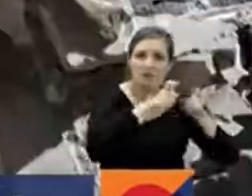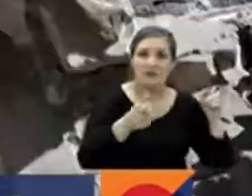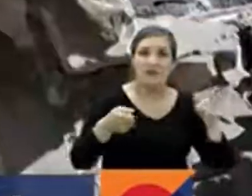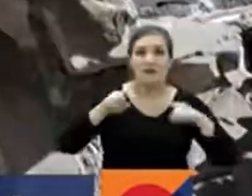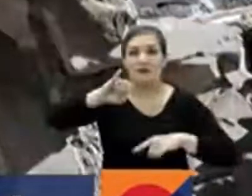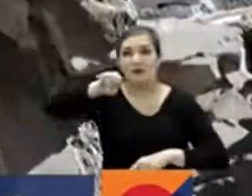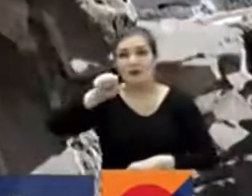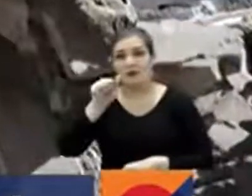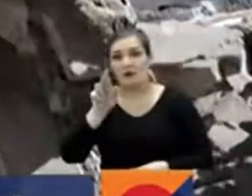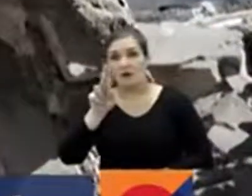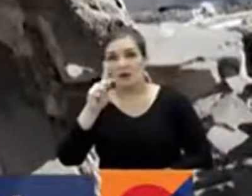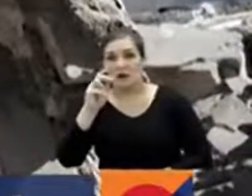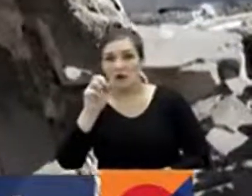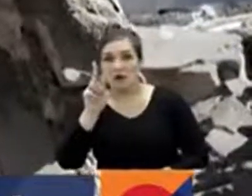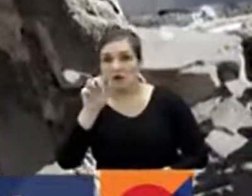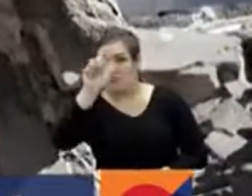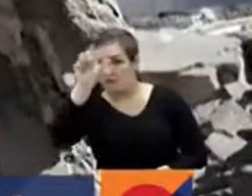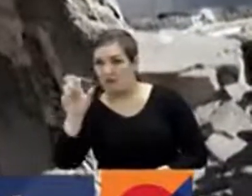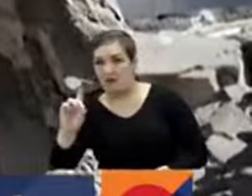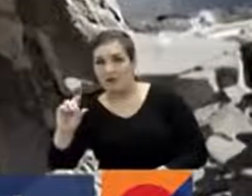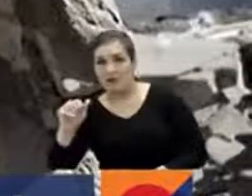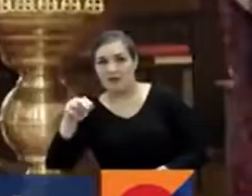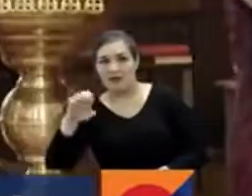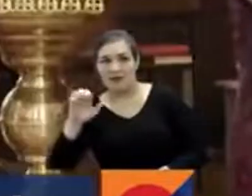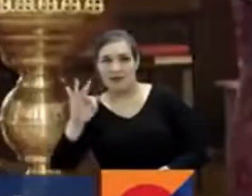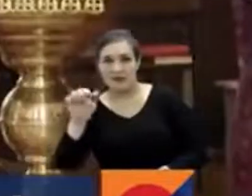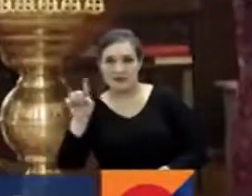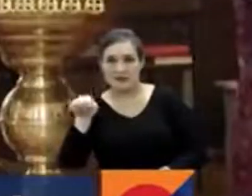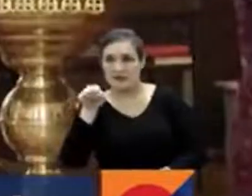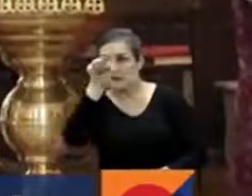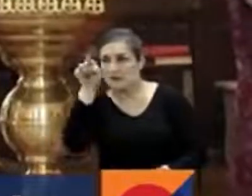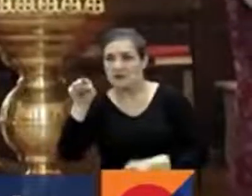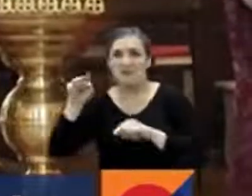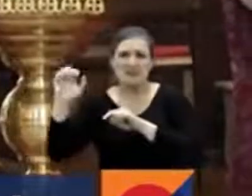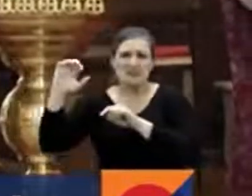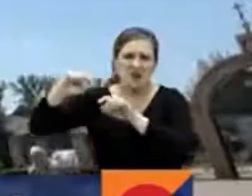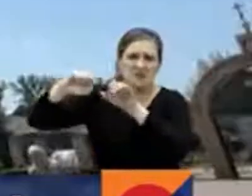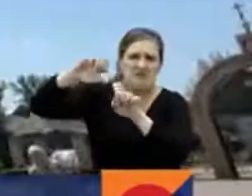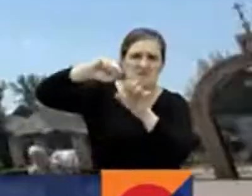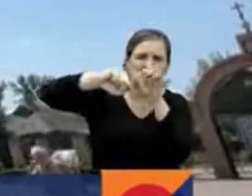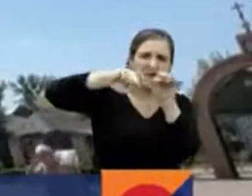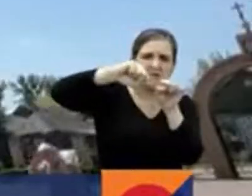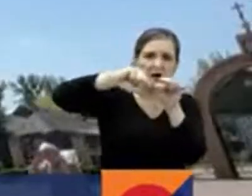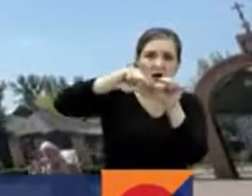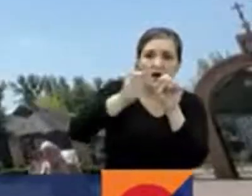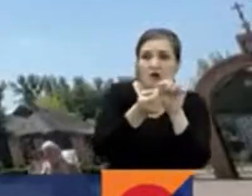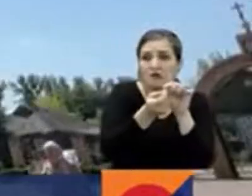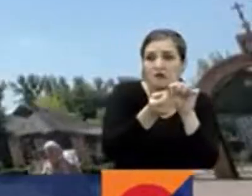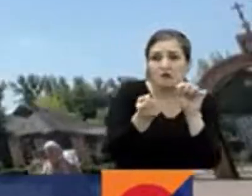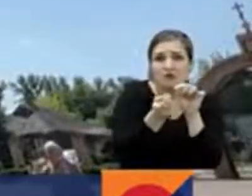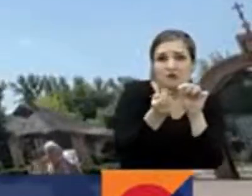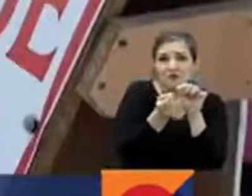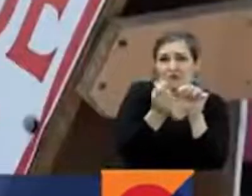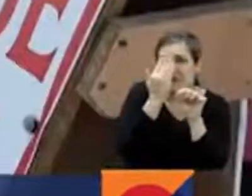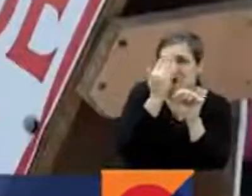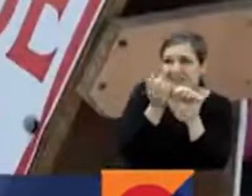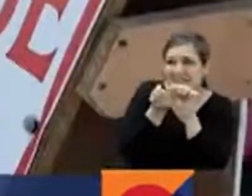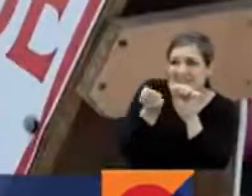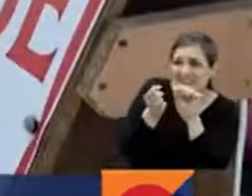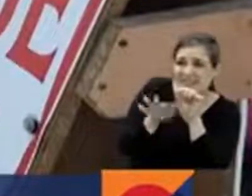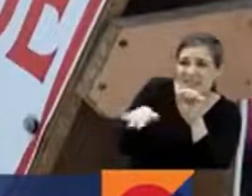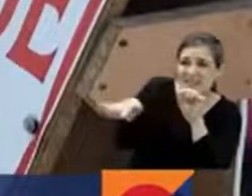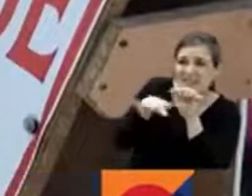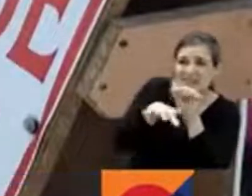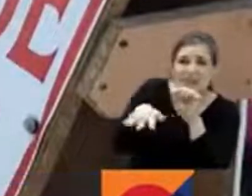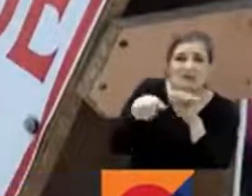Kharkov y Donetsk ya vivencian un aumento de esa ofensiva, las poblaciones a escasos kilómetros de las líneas del frente de batalla